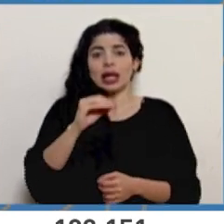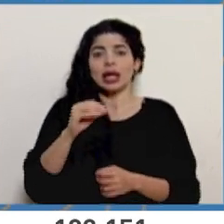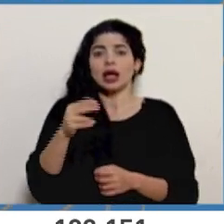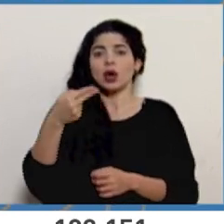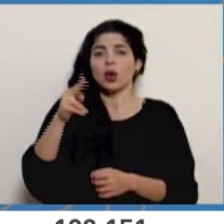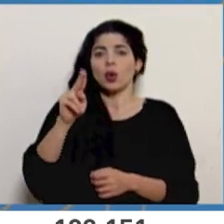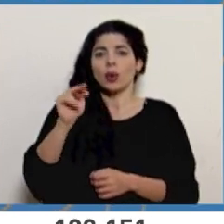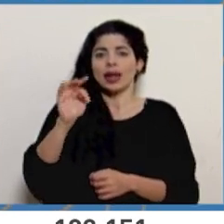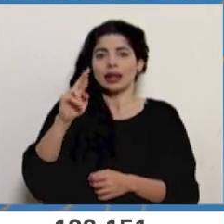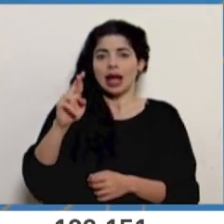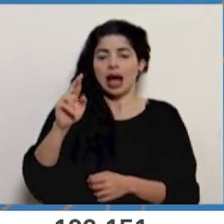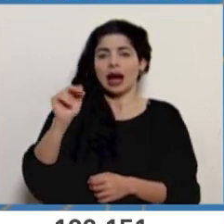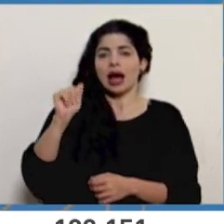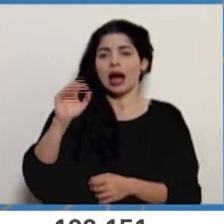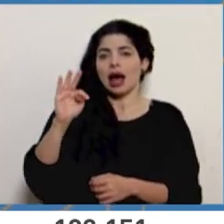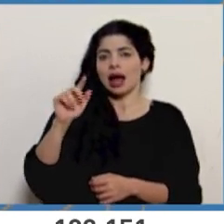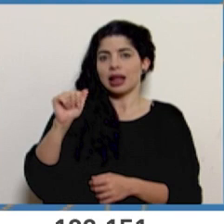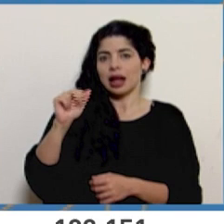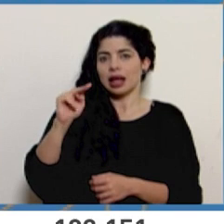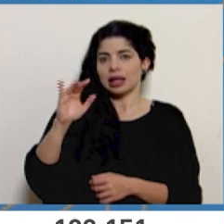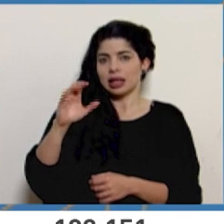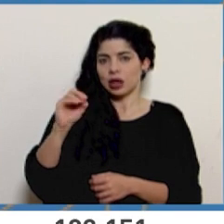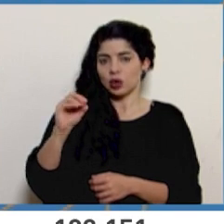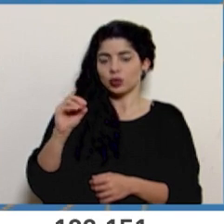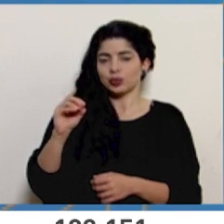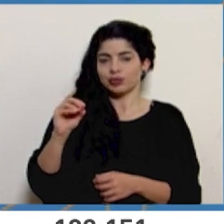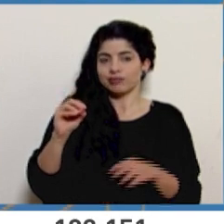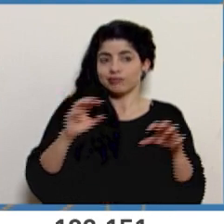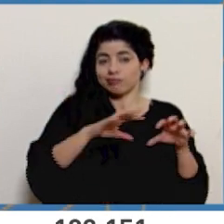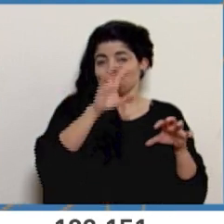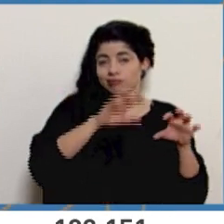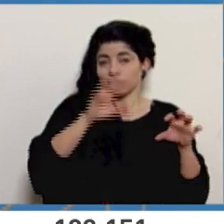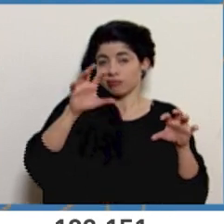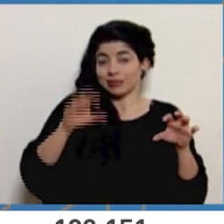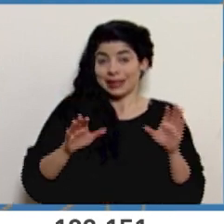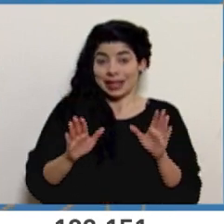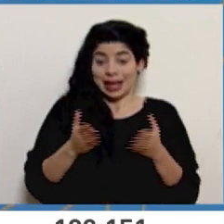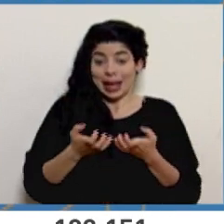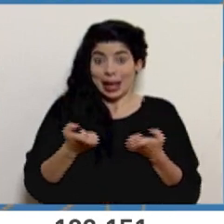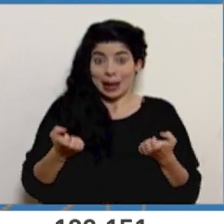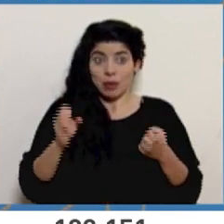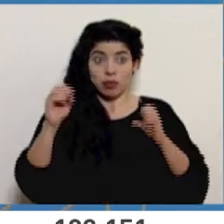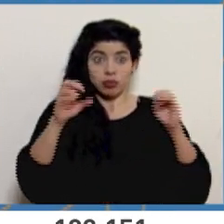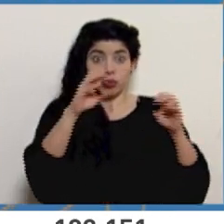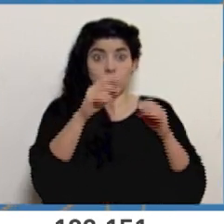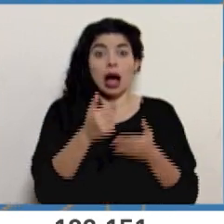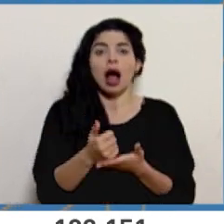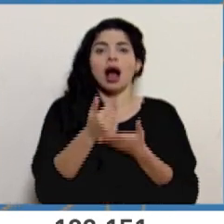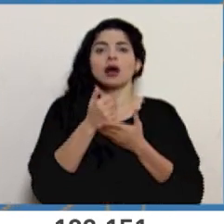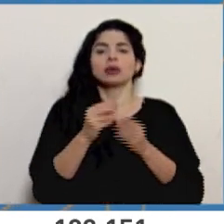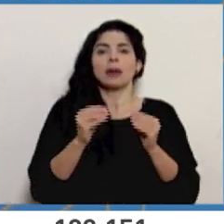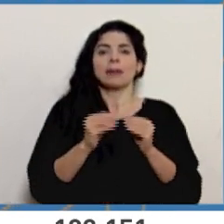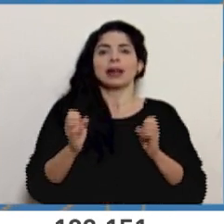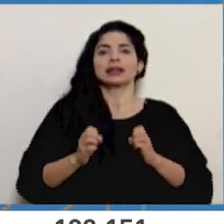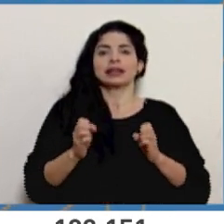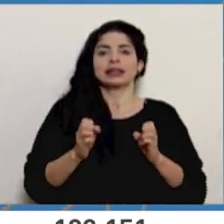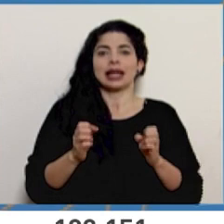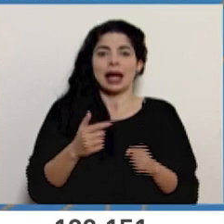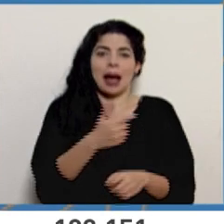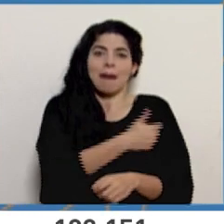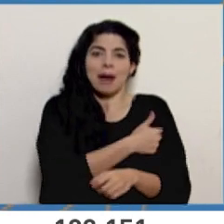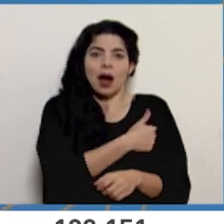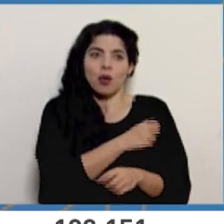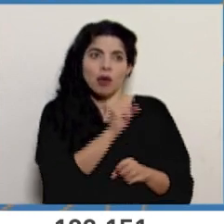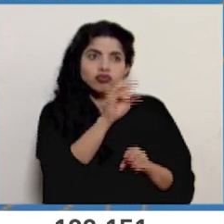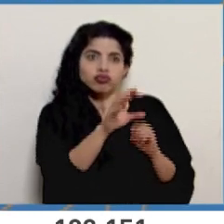Atlántica. Con estos equipos tendremos una distribución estratégica de las vacunas, de modo tal